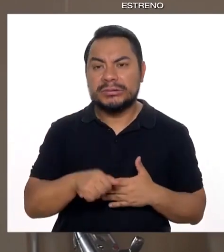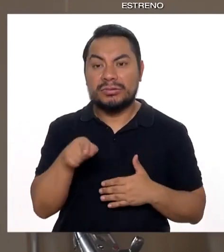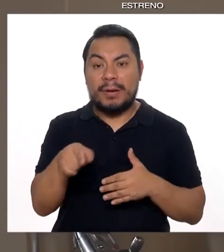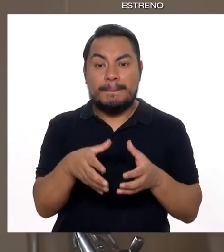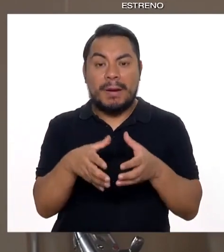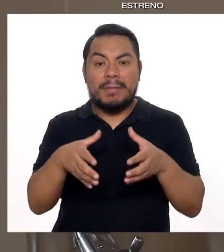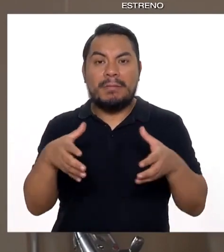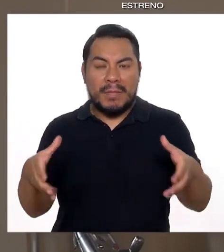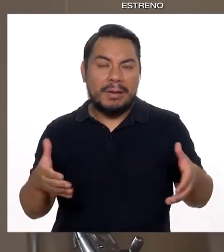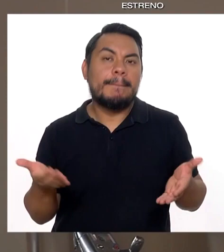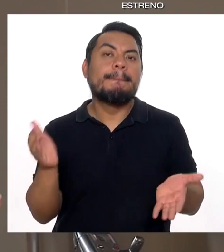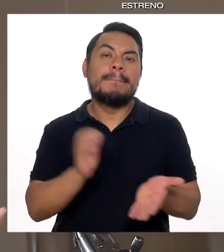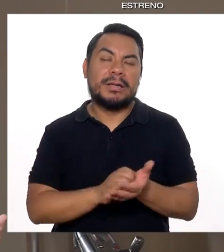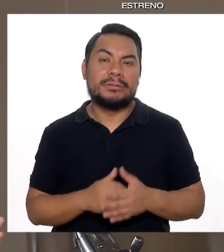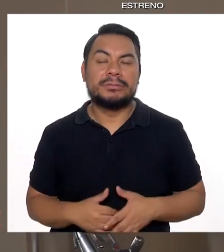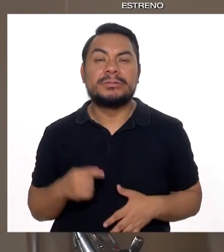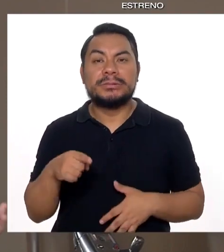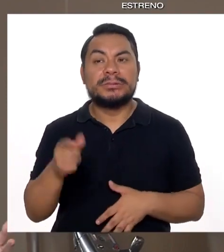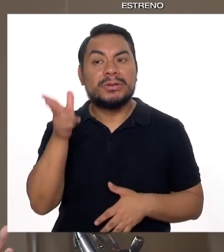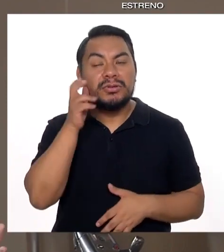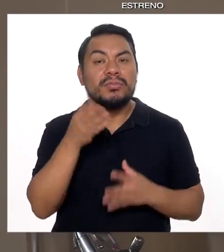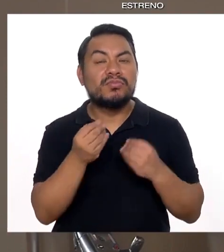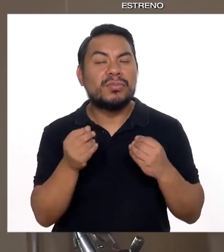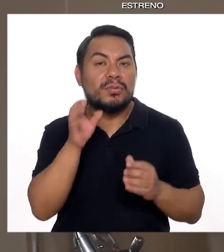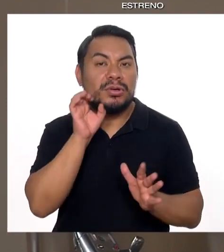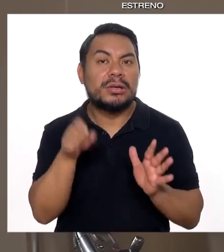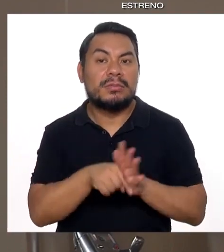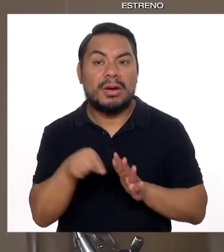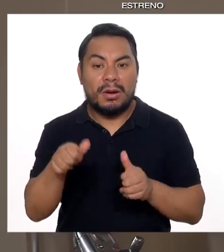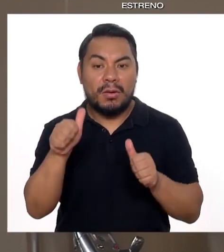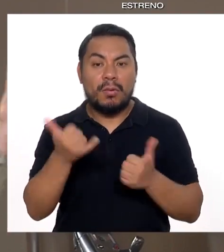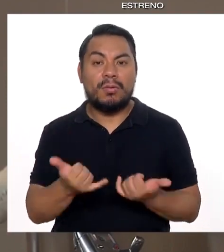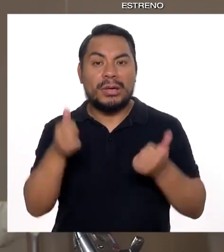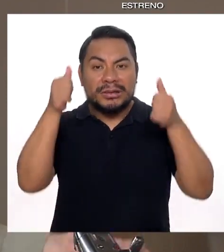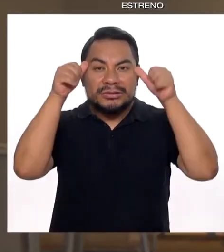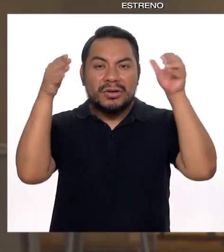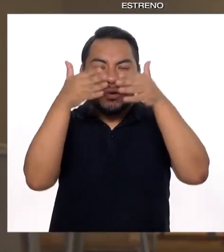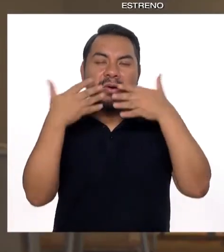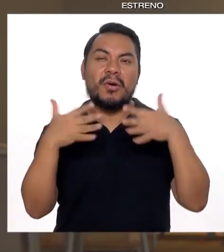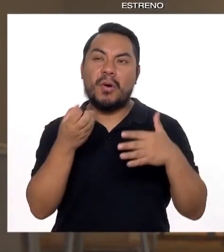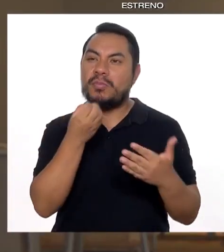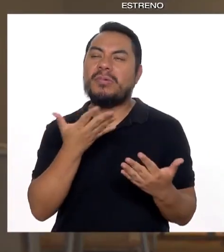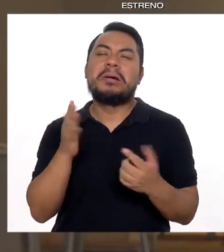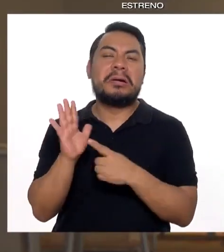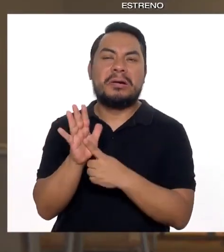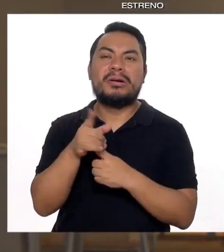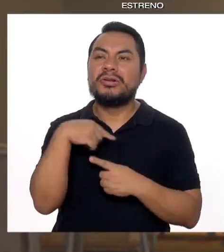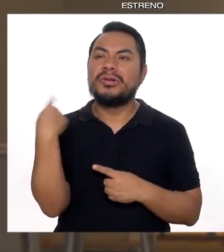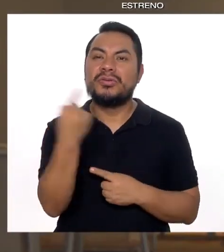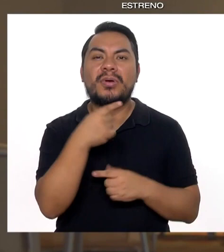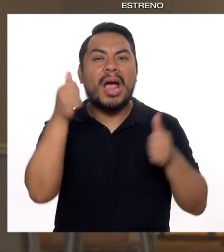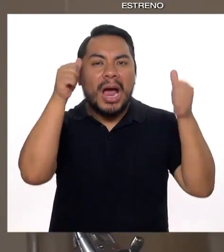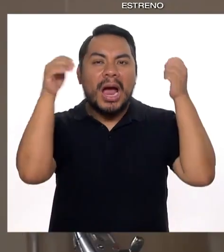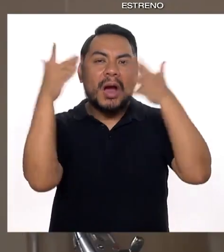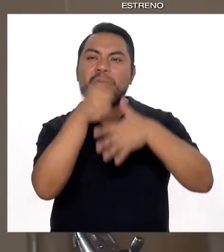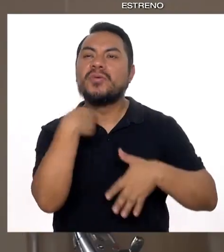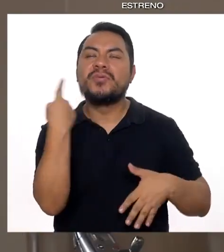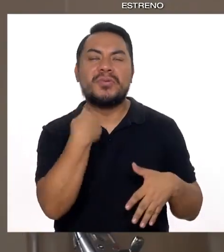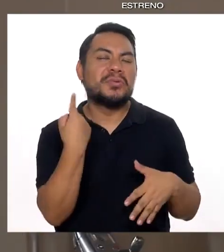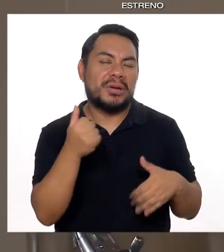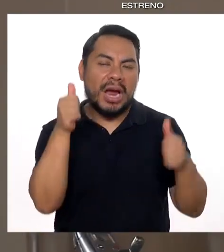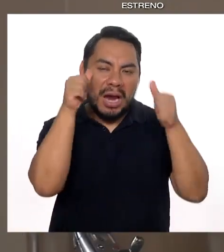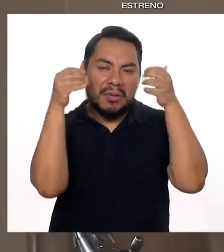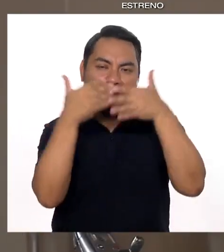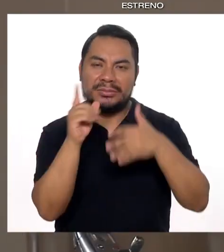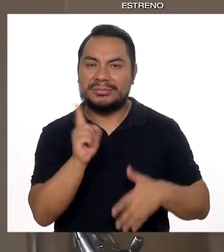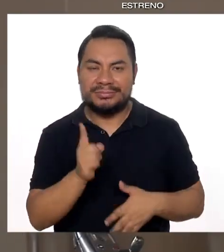está incrementándose. Se escucha mucho como ahora el autismo está de moda. Ahora todo el mundo es autista. Hay